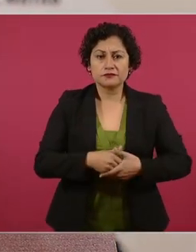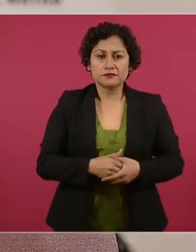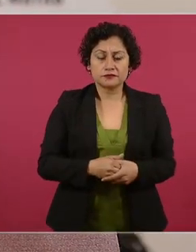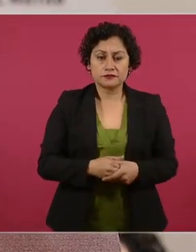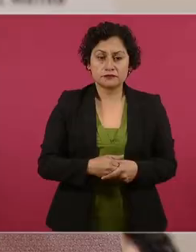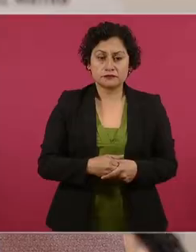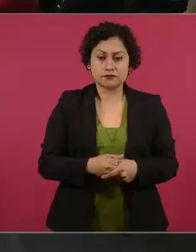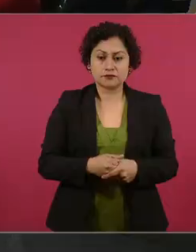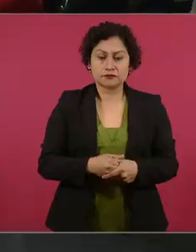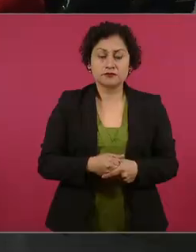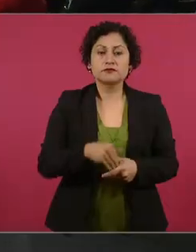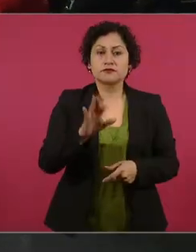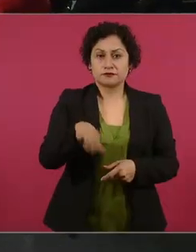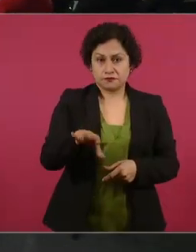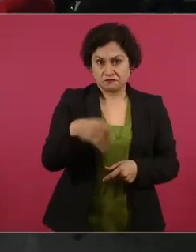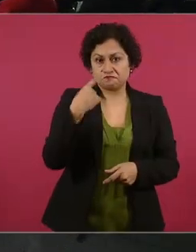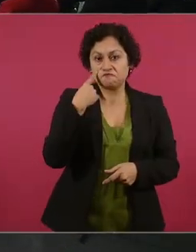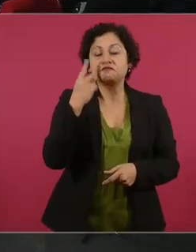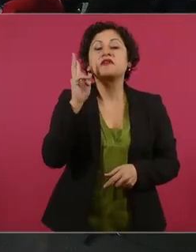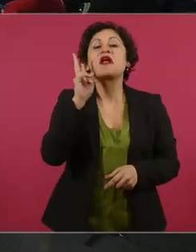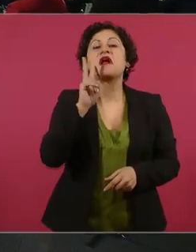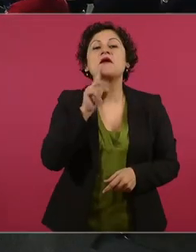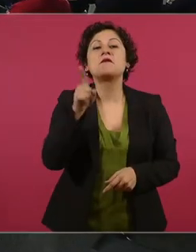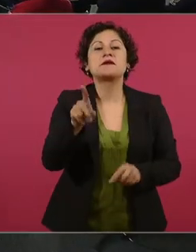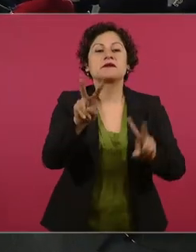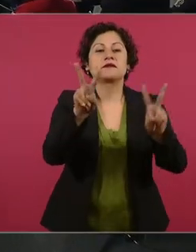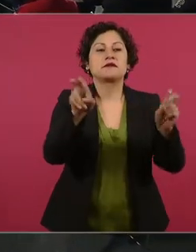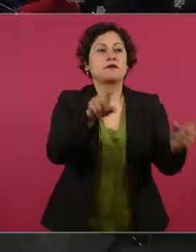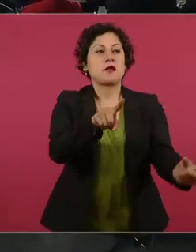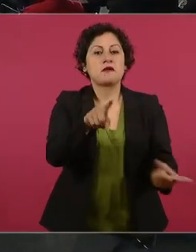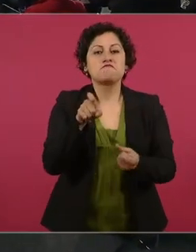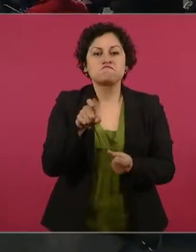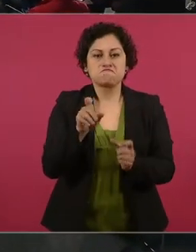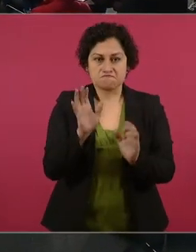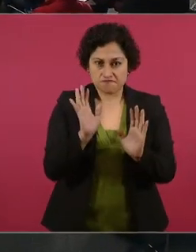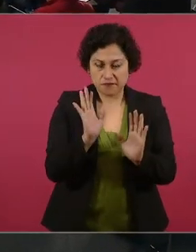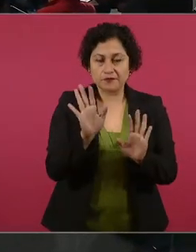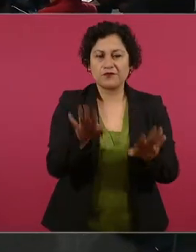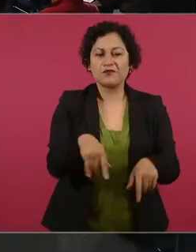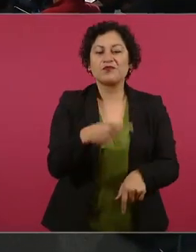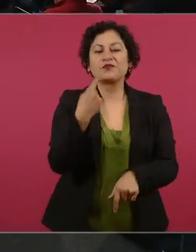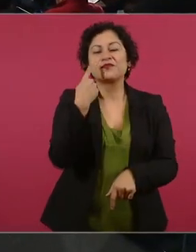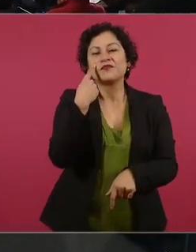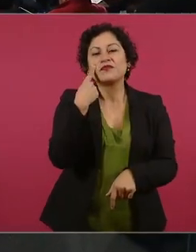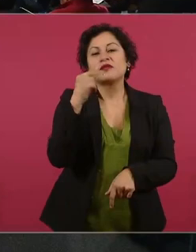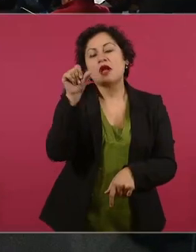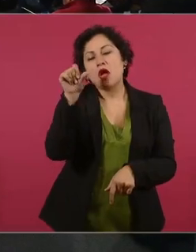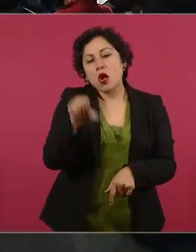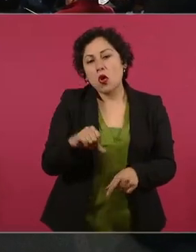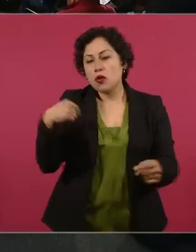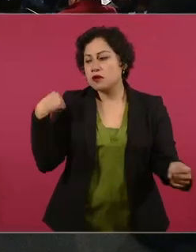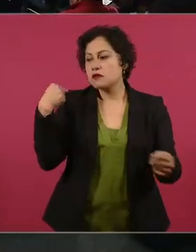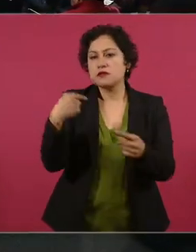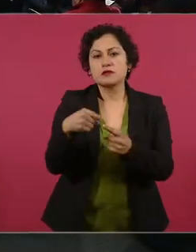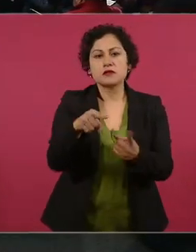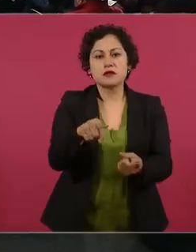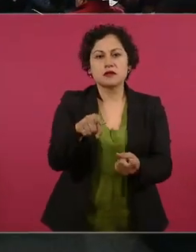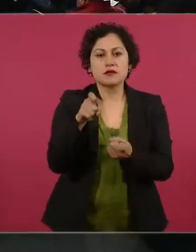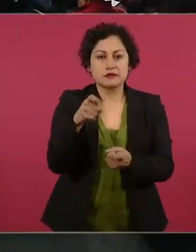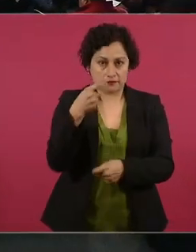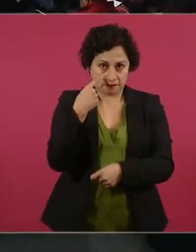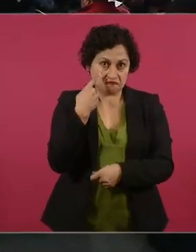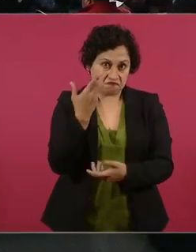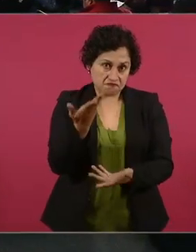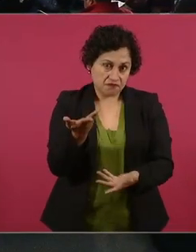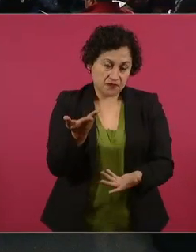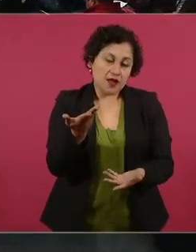A ver lo de la recaudación. No, pero esta es la recaudación de hoy. Miren cómo vamos.